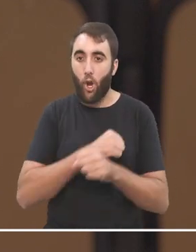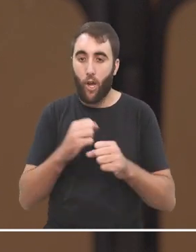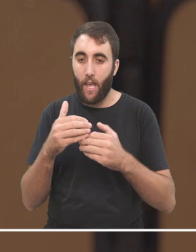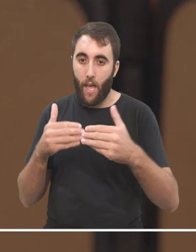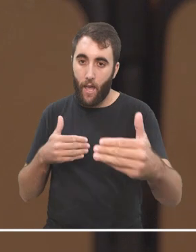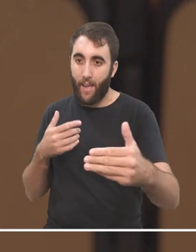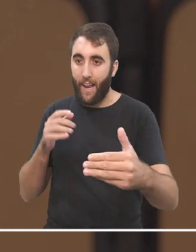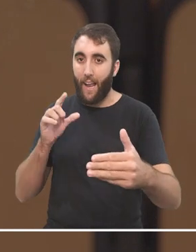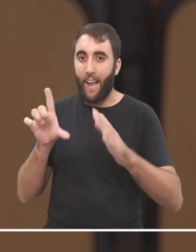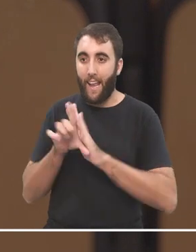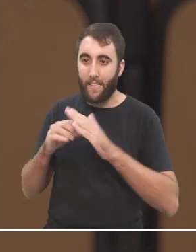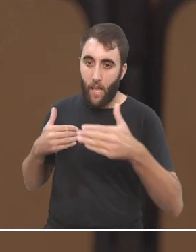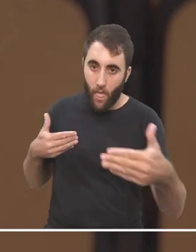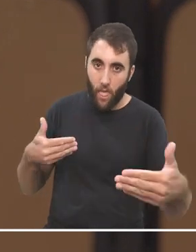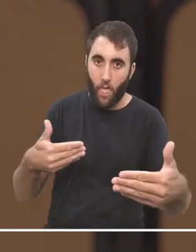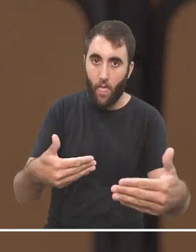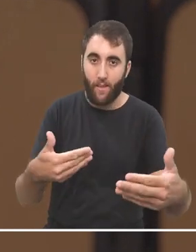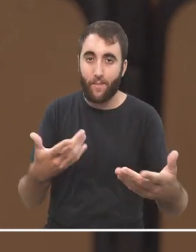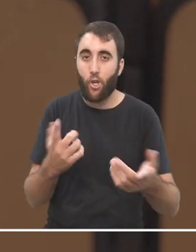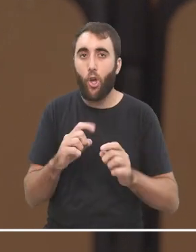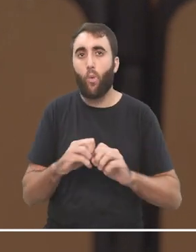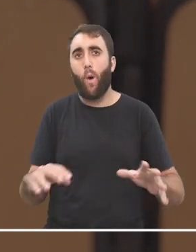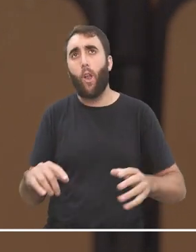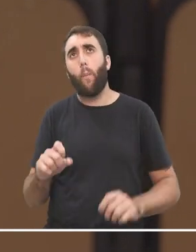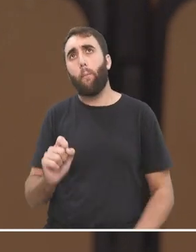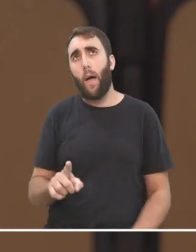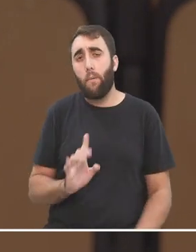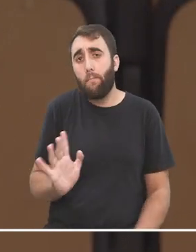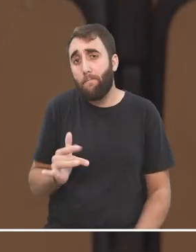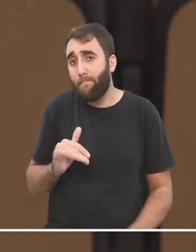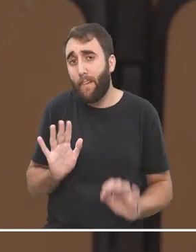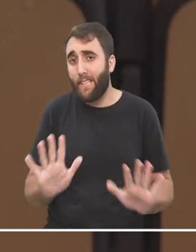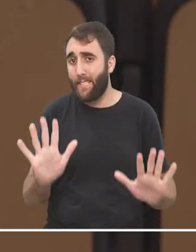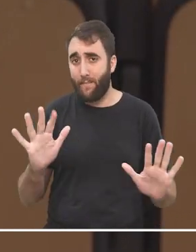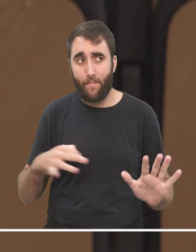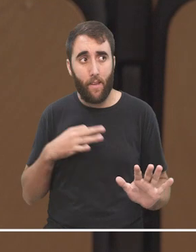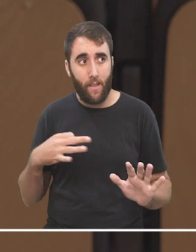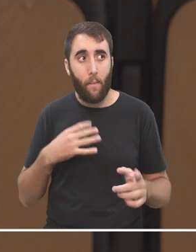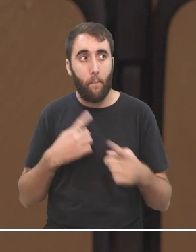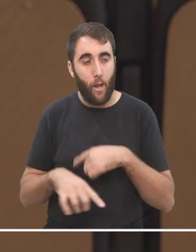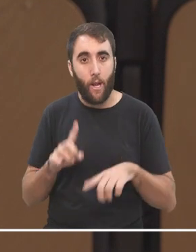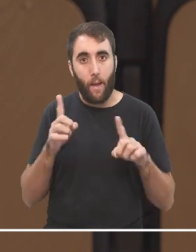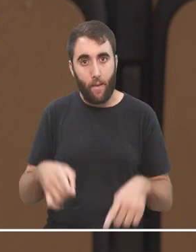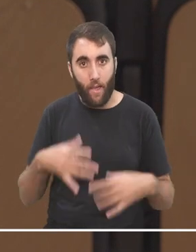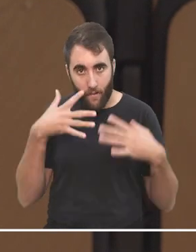tecnología. Esto no es bueno ni malo, simplemente es un hecho, pero también es verdad